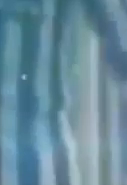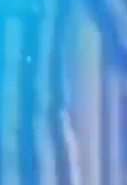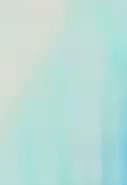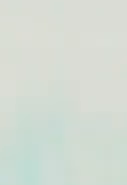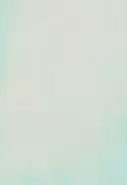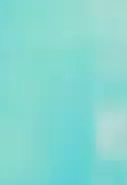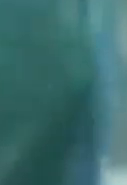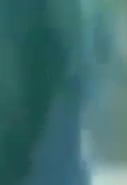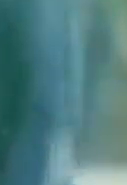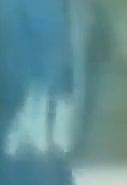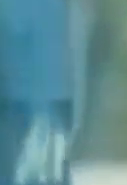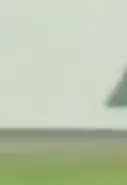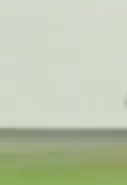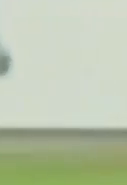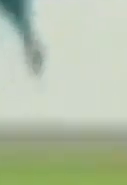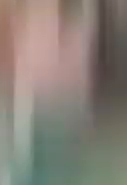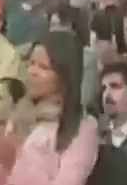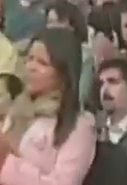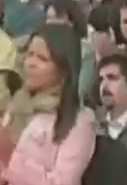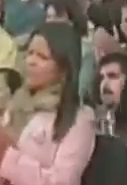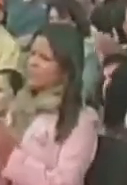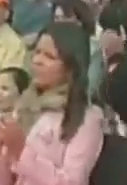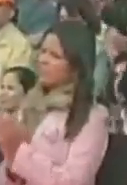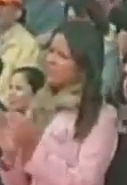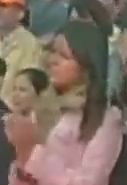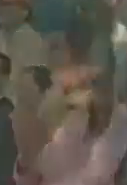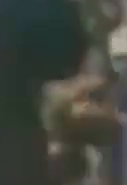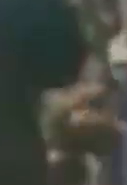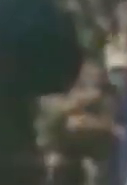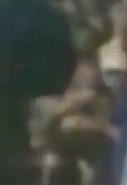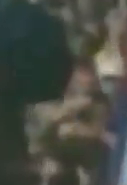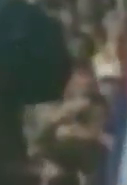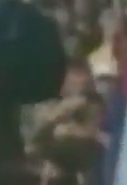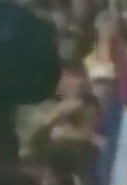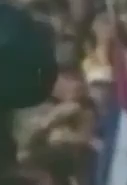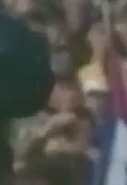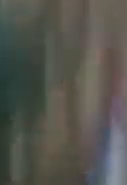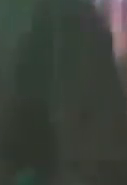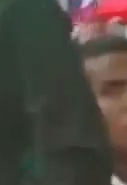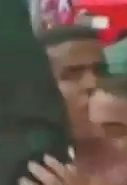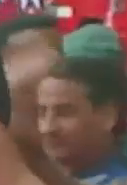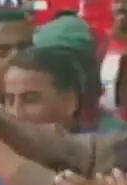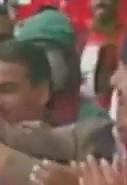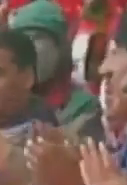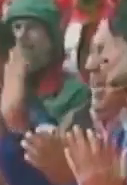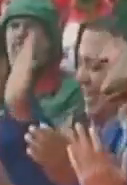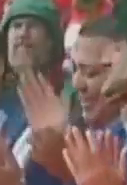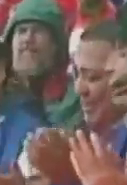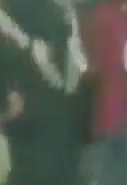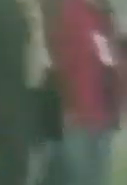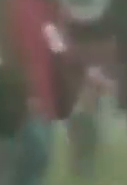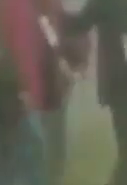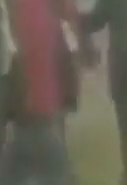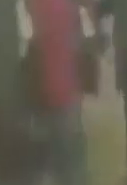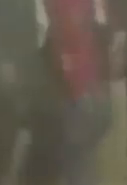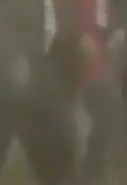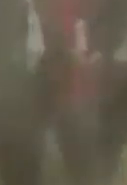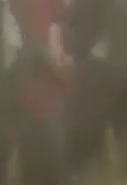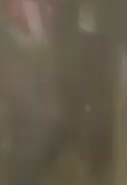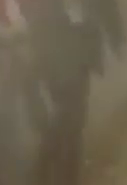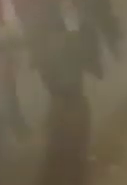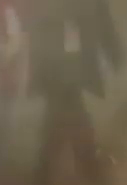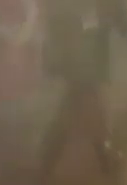Maradona es un defensor del sur. Nunca me olvidaré el día que enterramos el Alca, allá en Mar del Plata. Maradona es guevarista, un